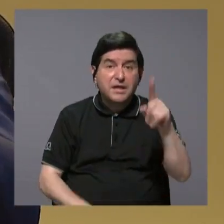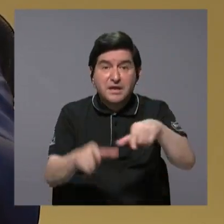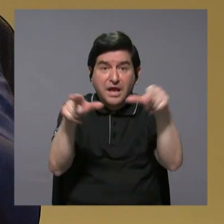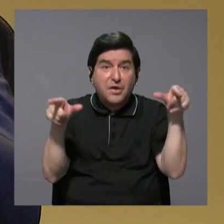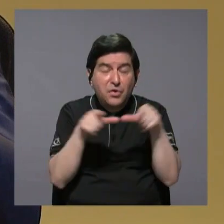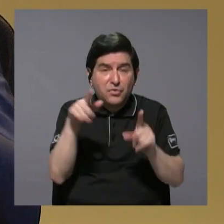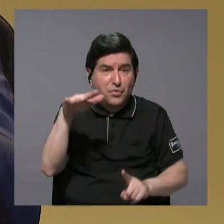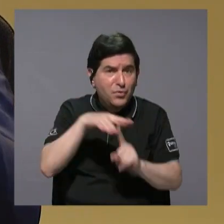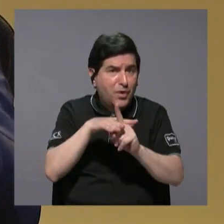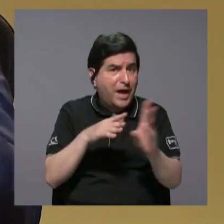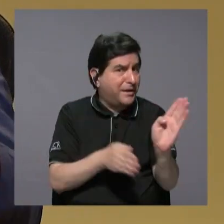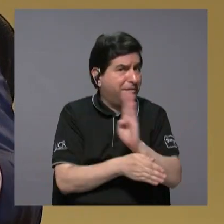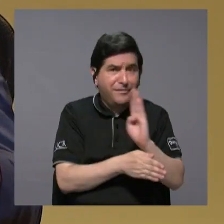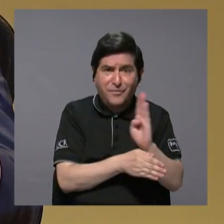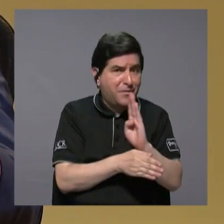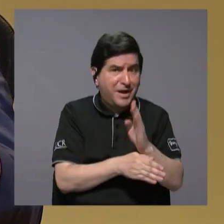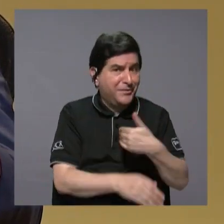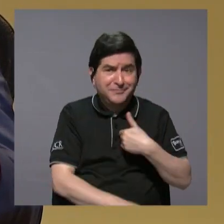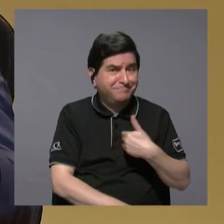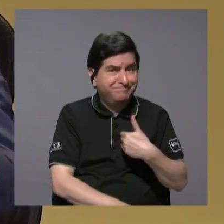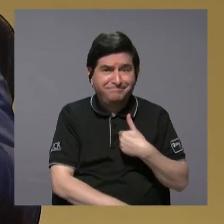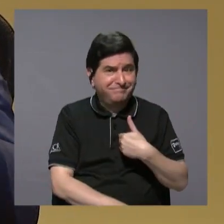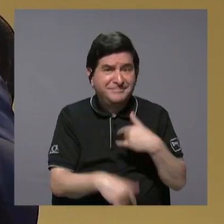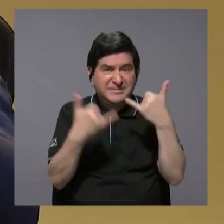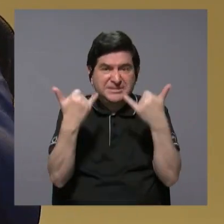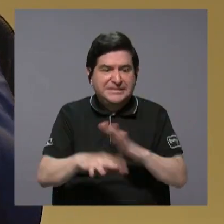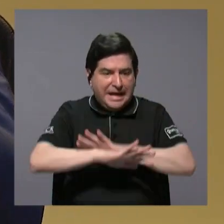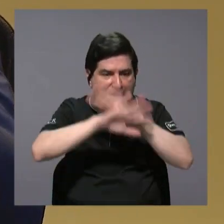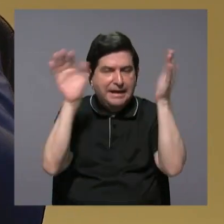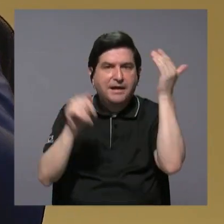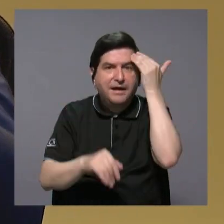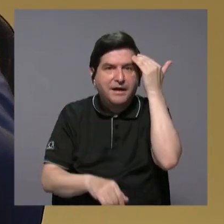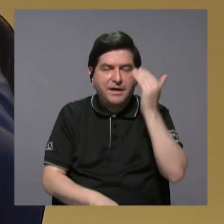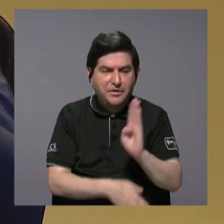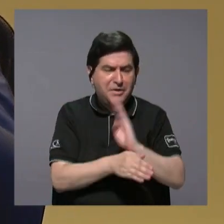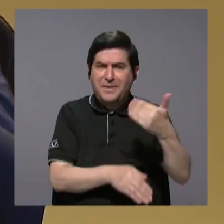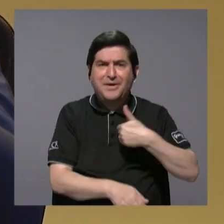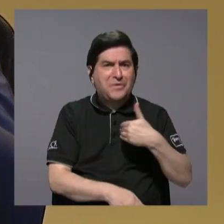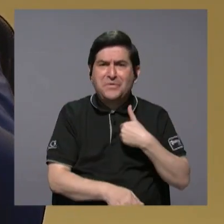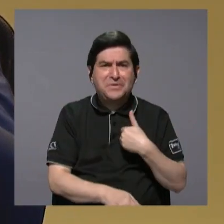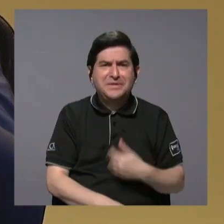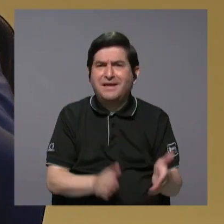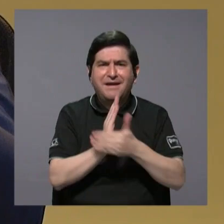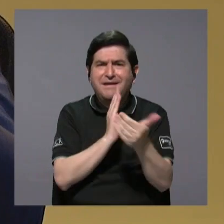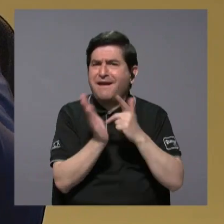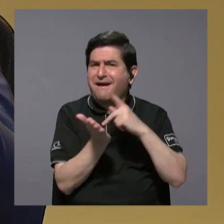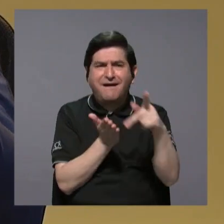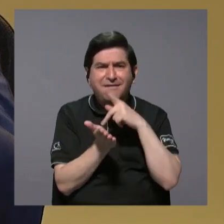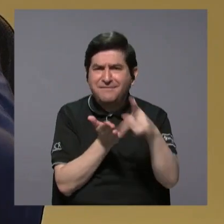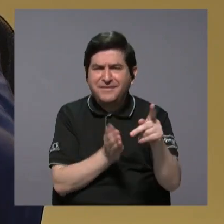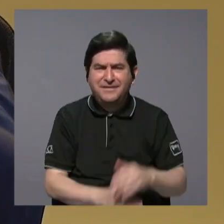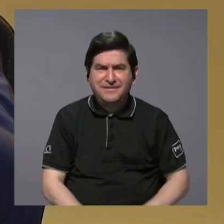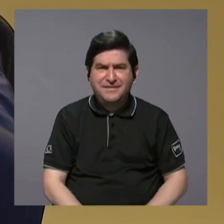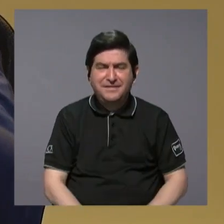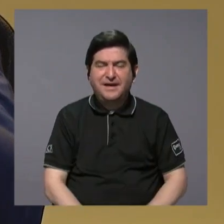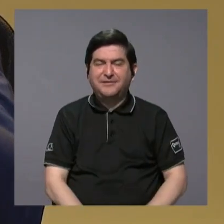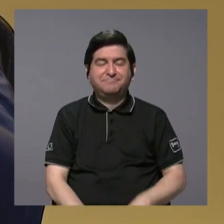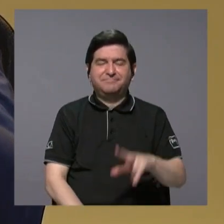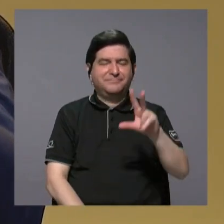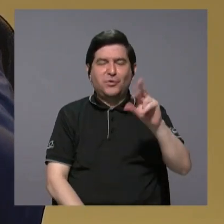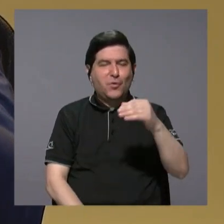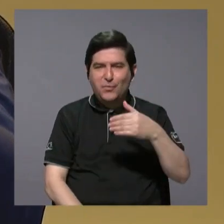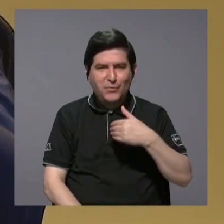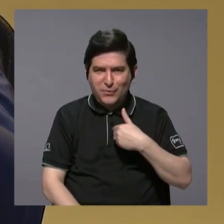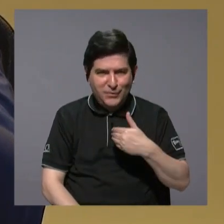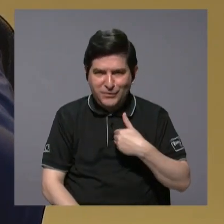lado no es del banco, porque el banco no lo tiene. Es decir, ya está claro que el banco no tiene capacidad para pagar eso. Entonces, ese dado dinero que no lo tiene,